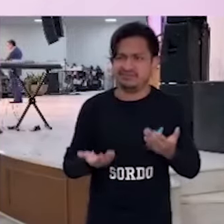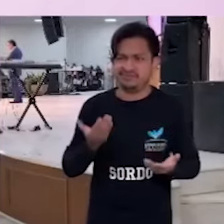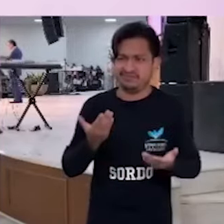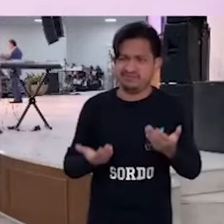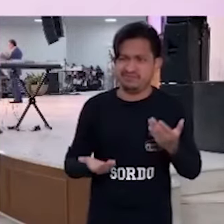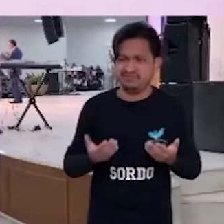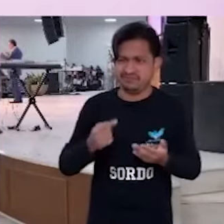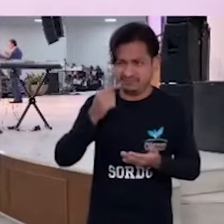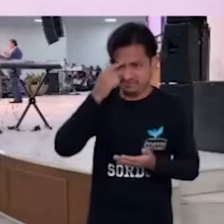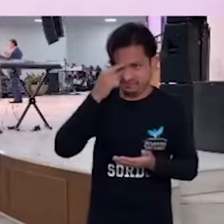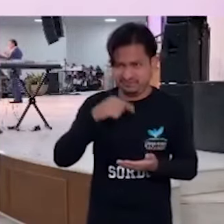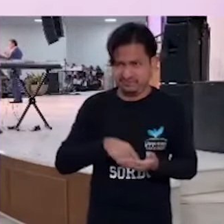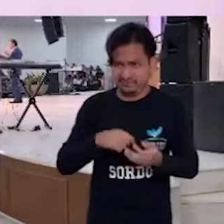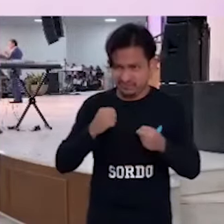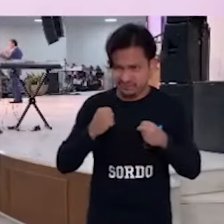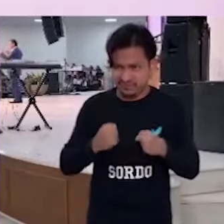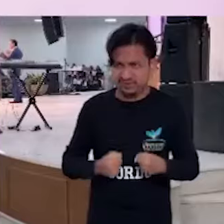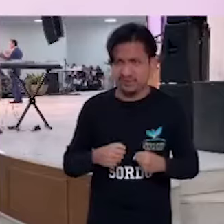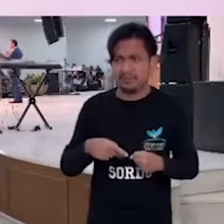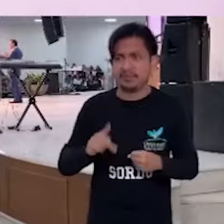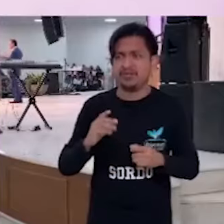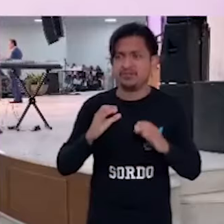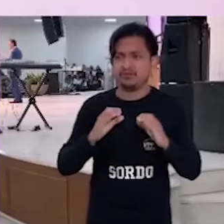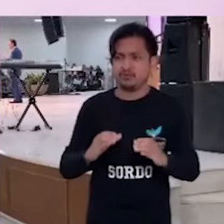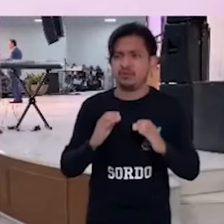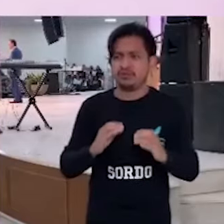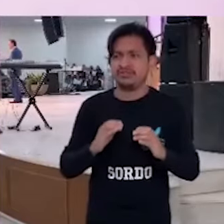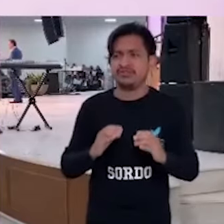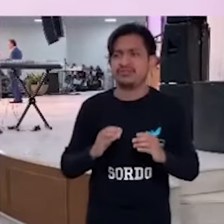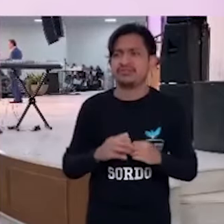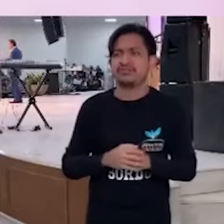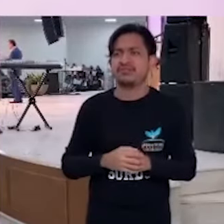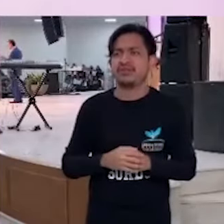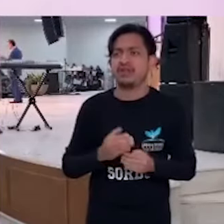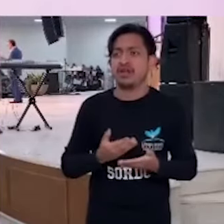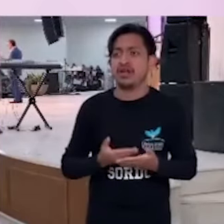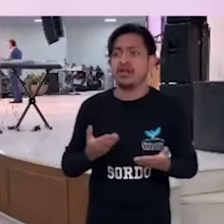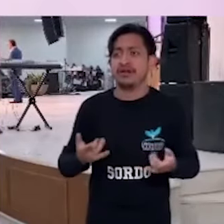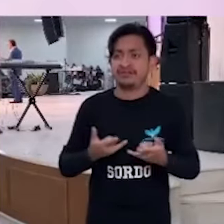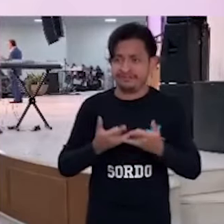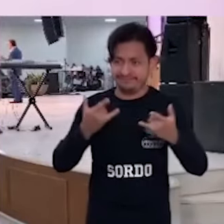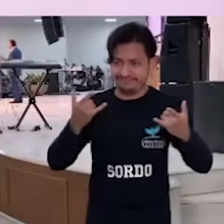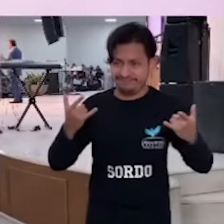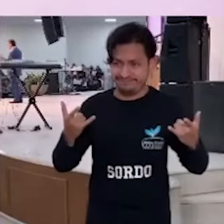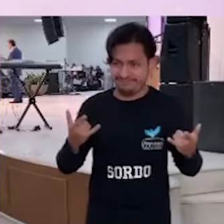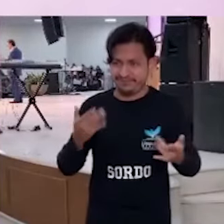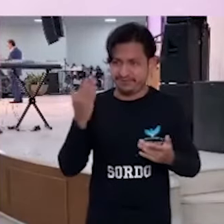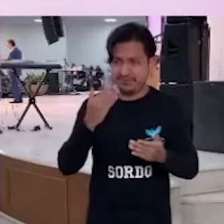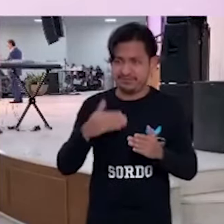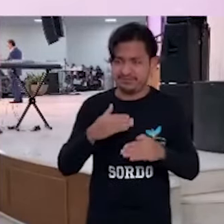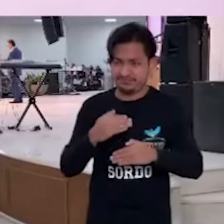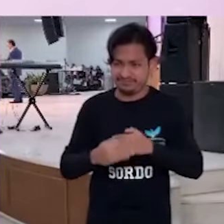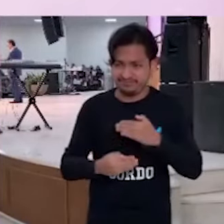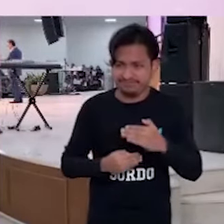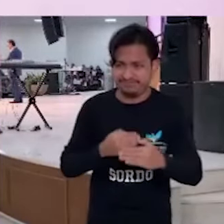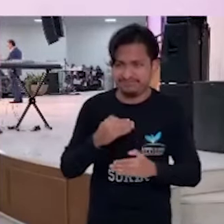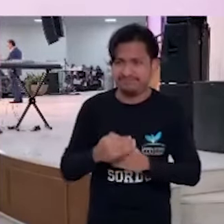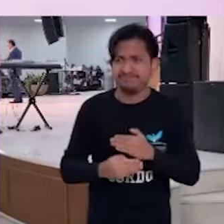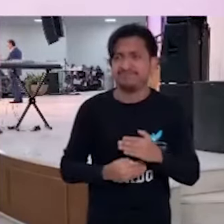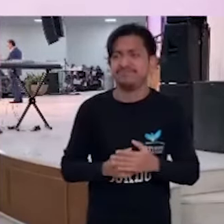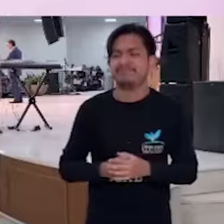Historias como estas de grandes hombres de Dios en nuestra era han caído en este pecado, nos